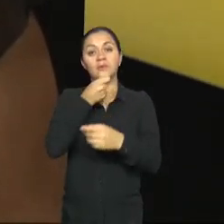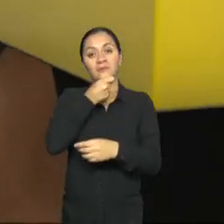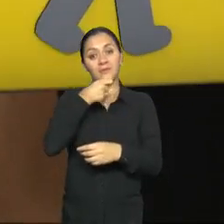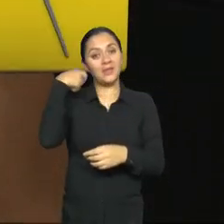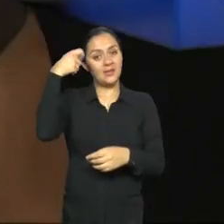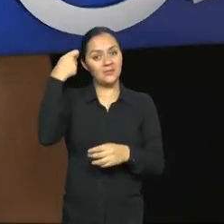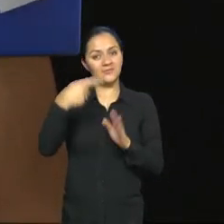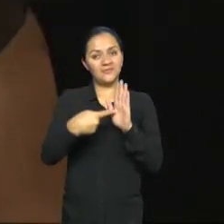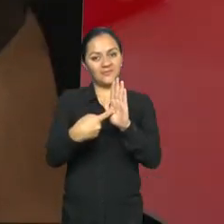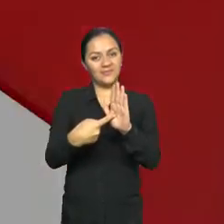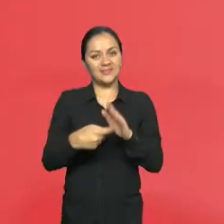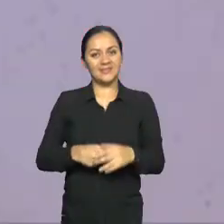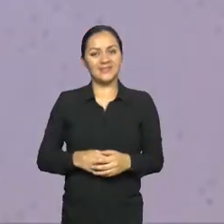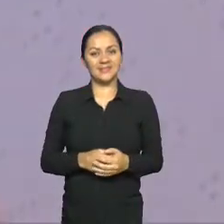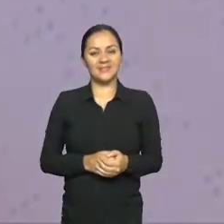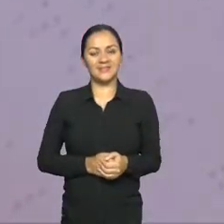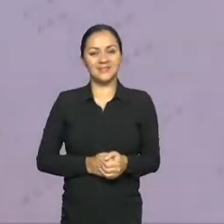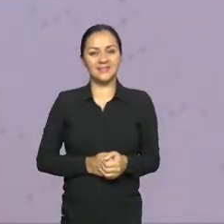reportaje.